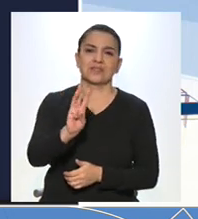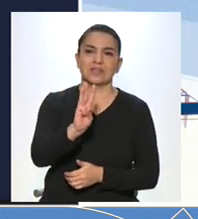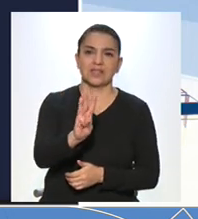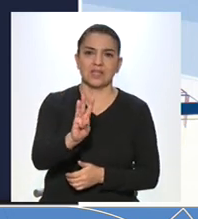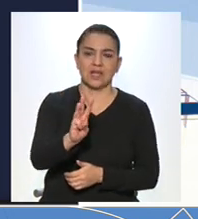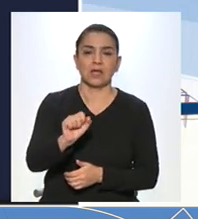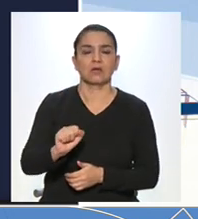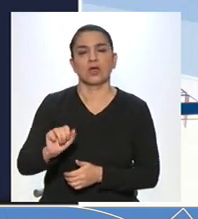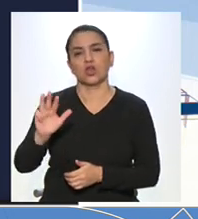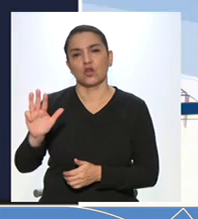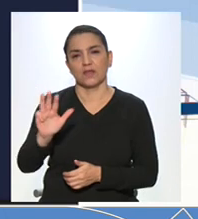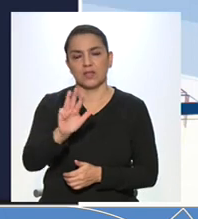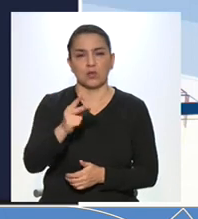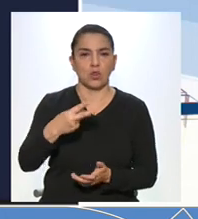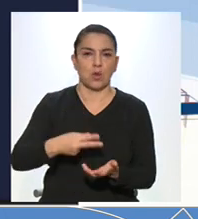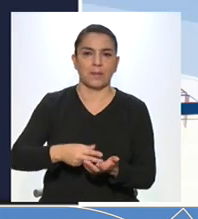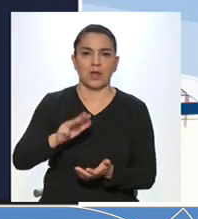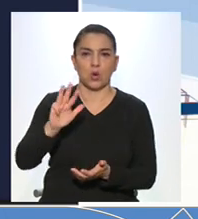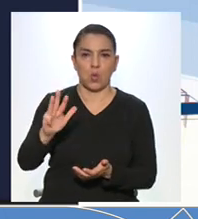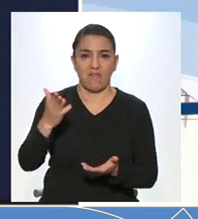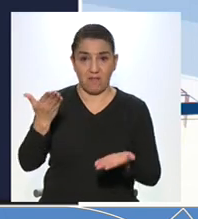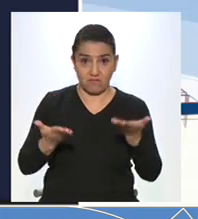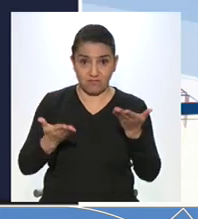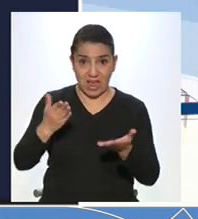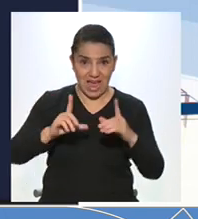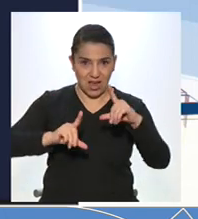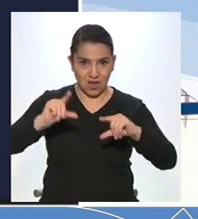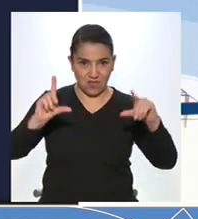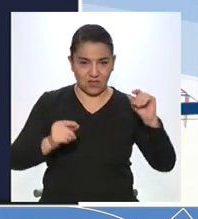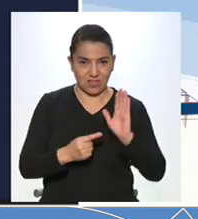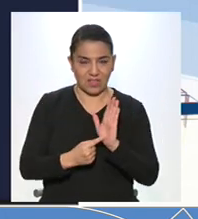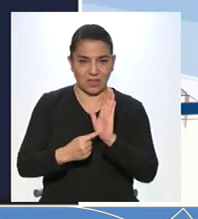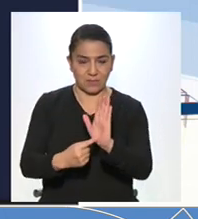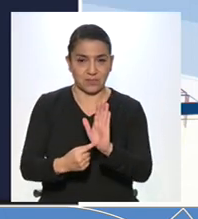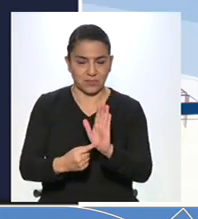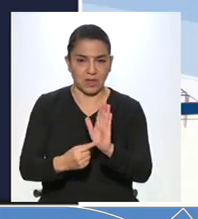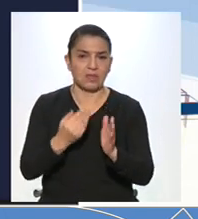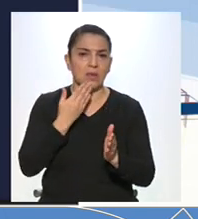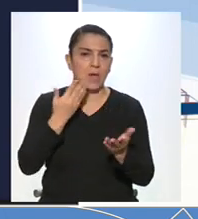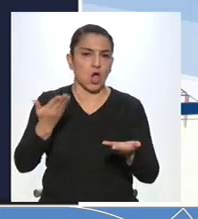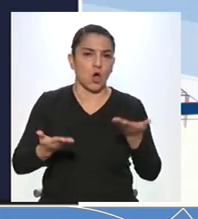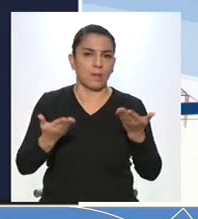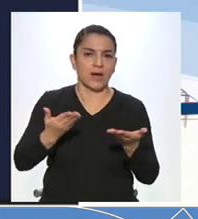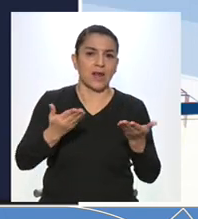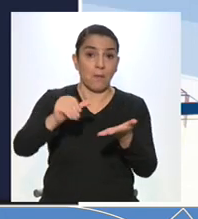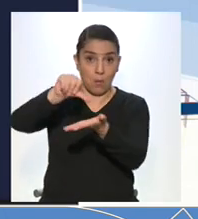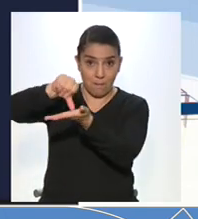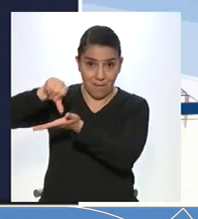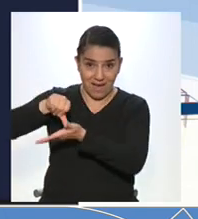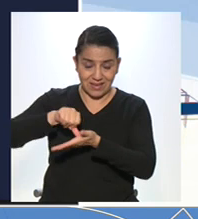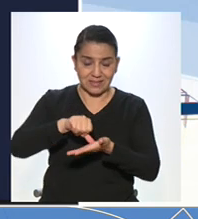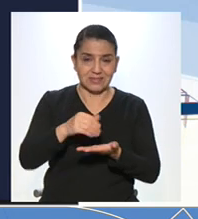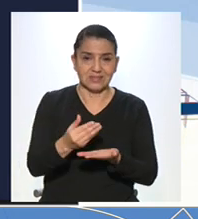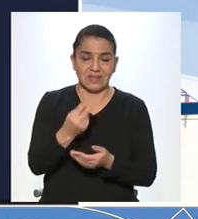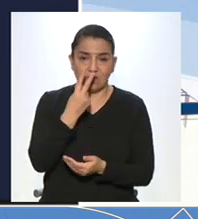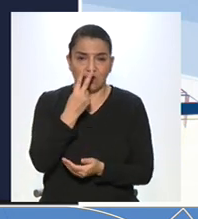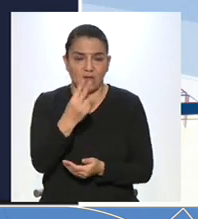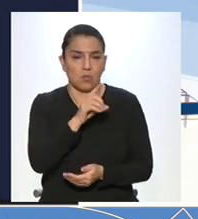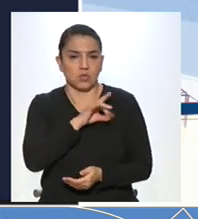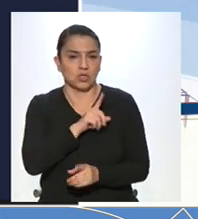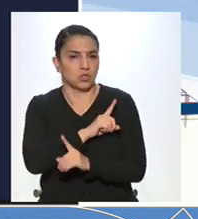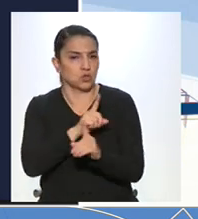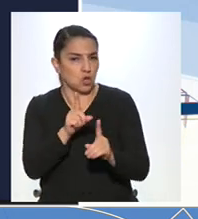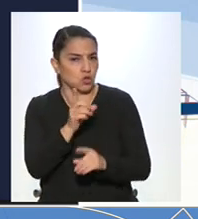esta gráfica. Asimismo, si la comparación la hacemos respecto a otros países, como se ve en la gráfica siguiente, observamos que Chile no solo